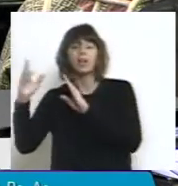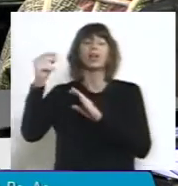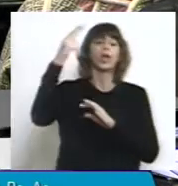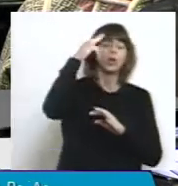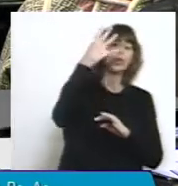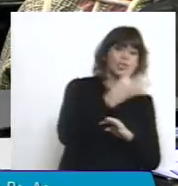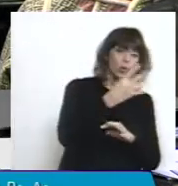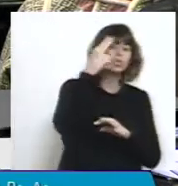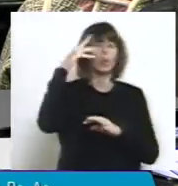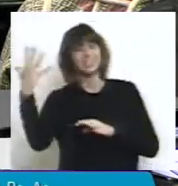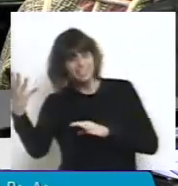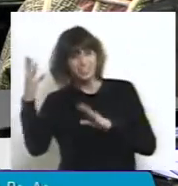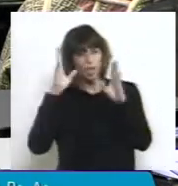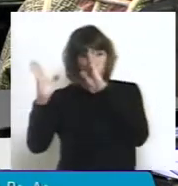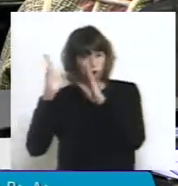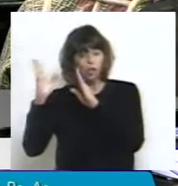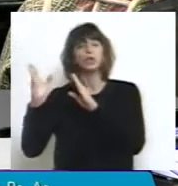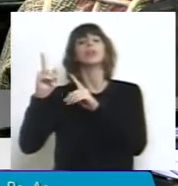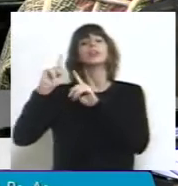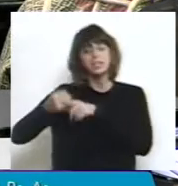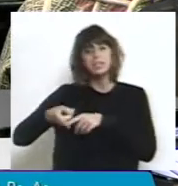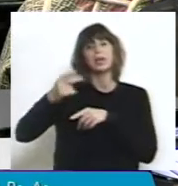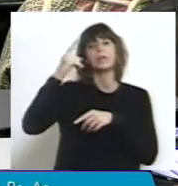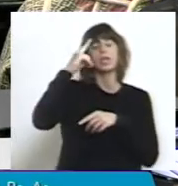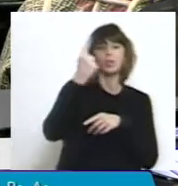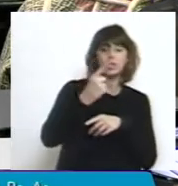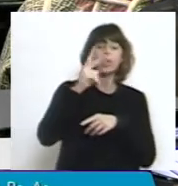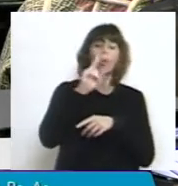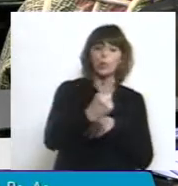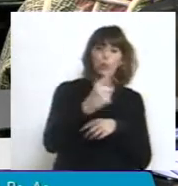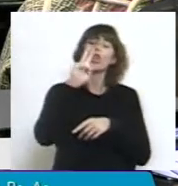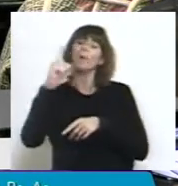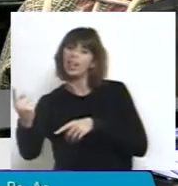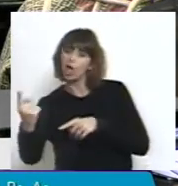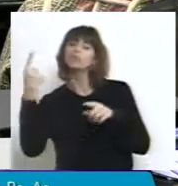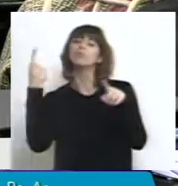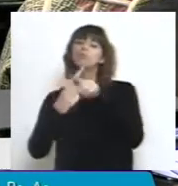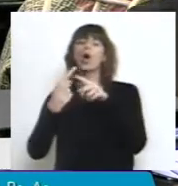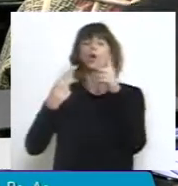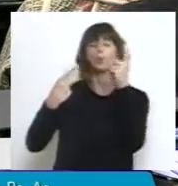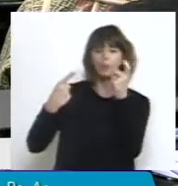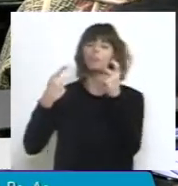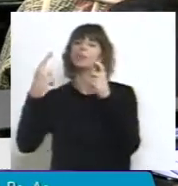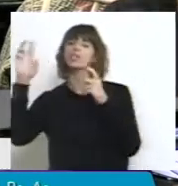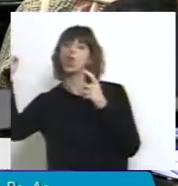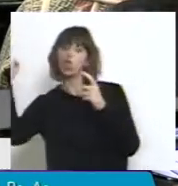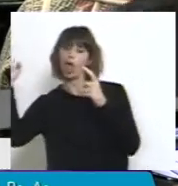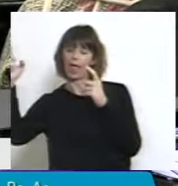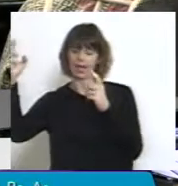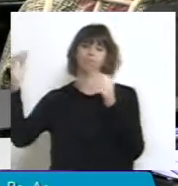con el tequila y ocurrió en el 2001-2002 con el crack de la convertibilidad. Nada de esto pasó a pesar de que en la